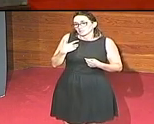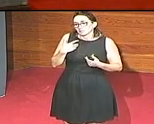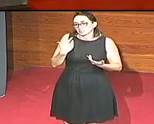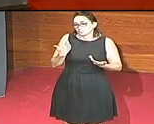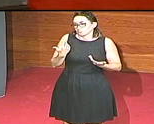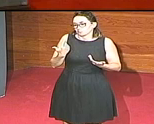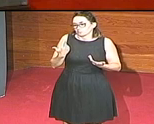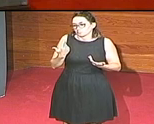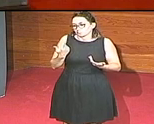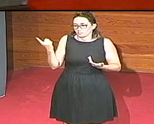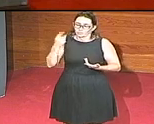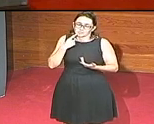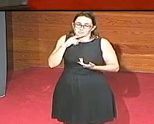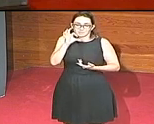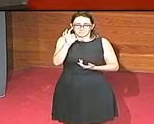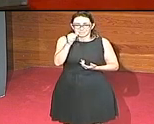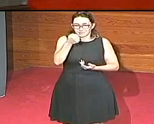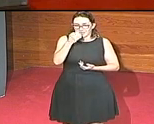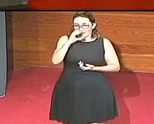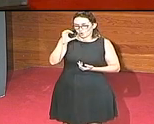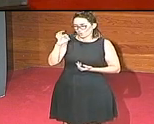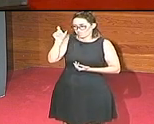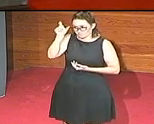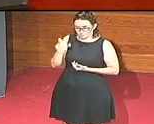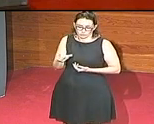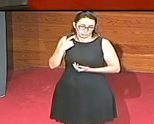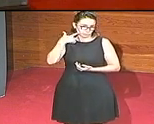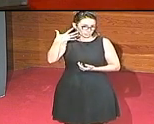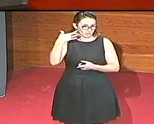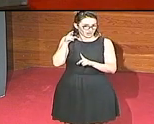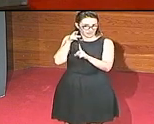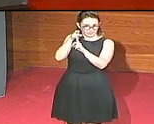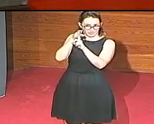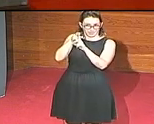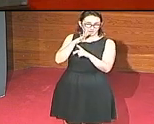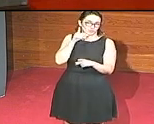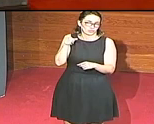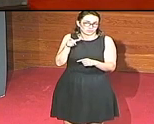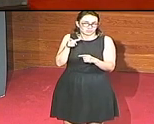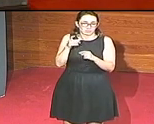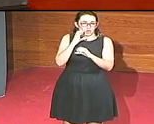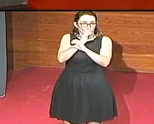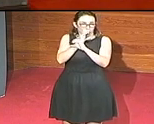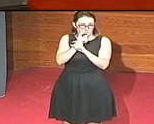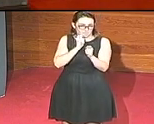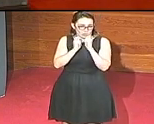es como yo usa algo que evidentemente es yo creo que también el dios del periodismo en cómic